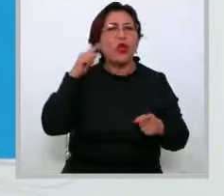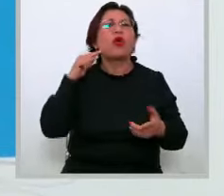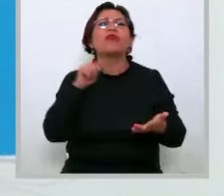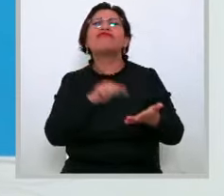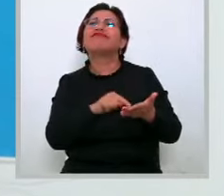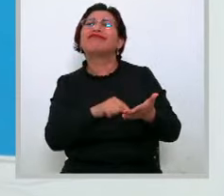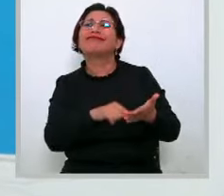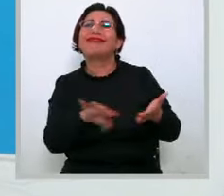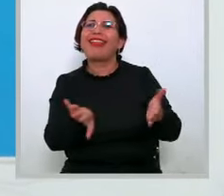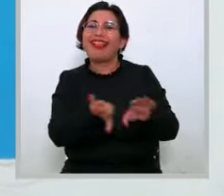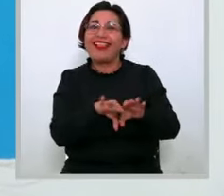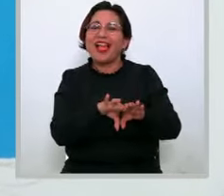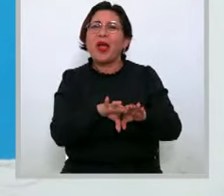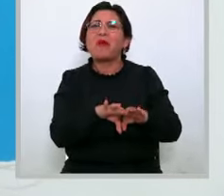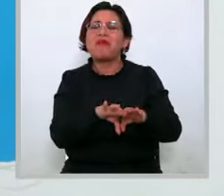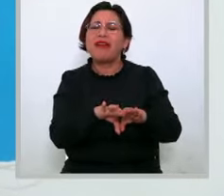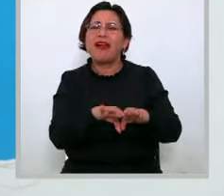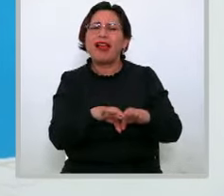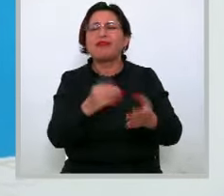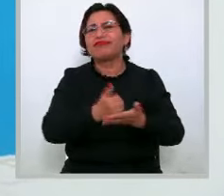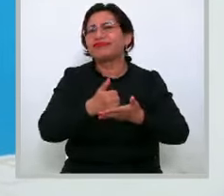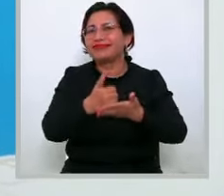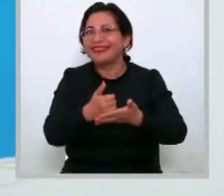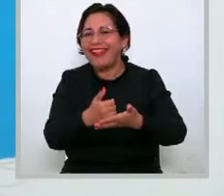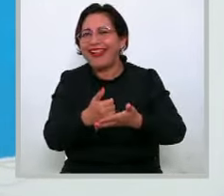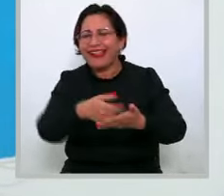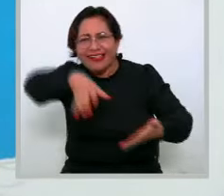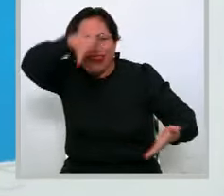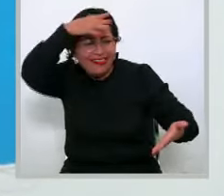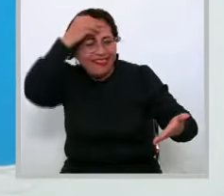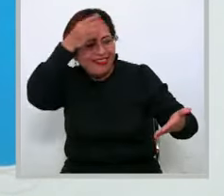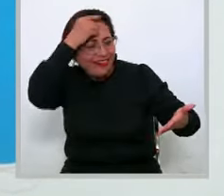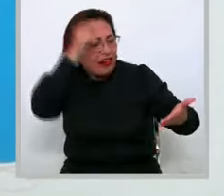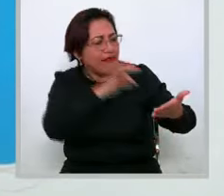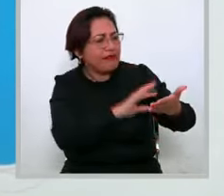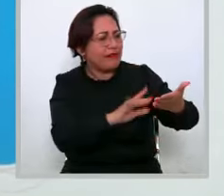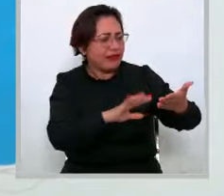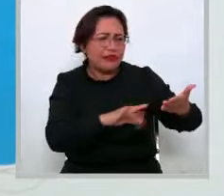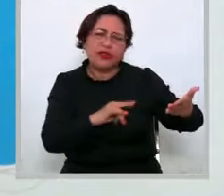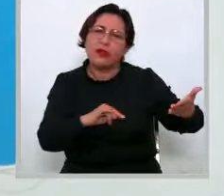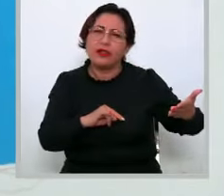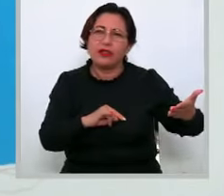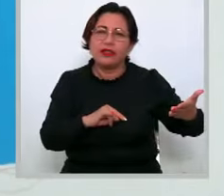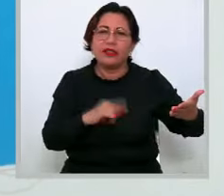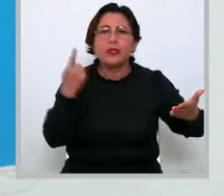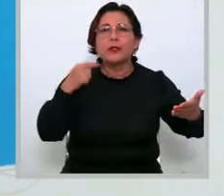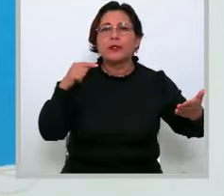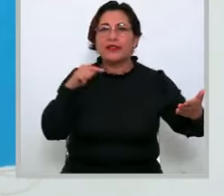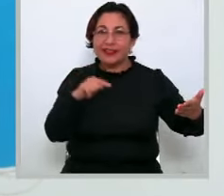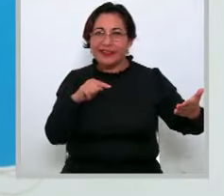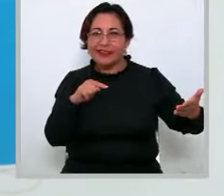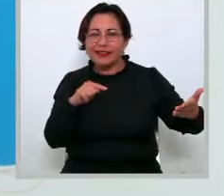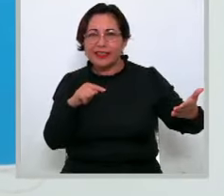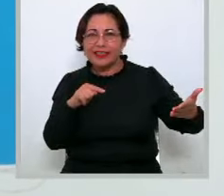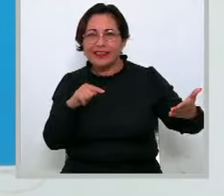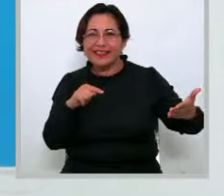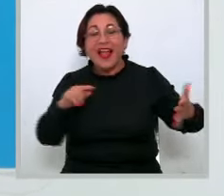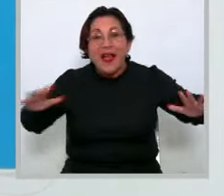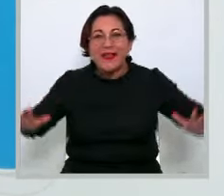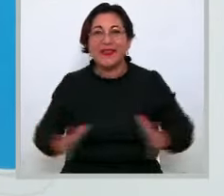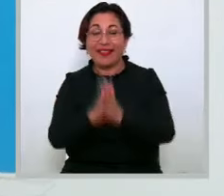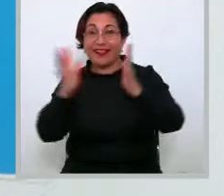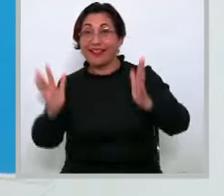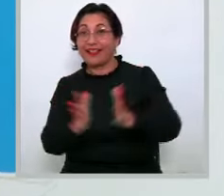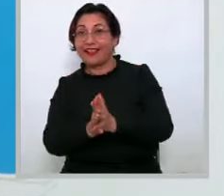objetivos que podemos lograr a través de la lectura. Nosotros en este evento estamos teniendo de alguna otra forma la oportunidad de compartir con